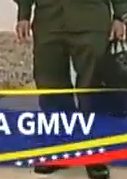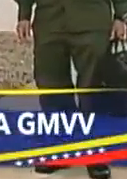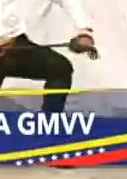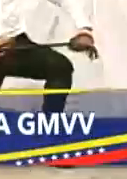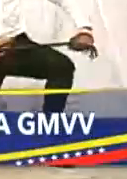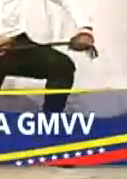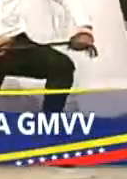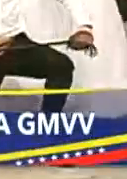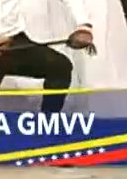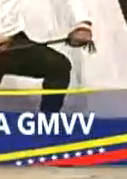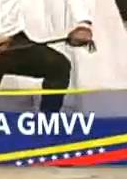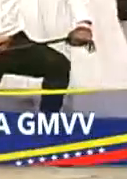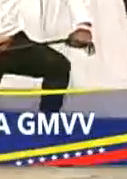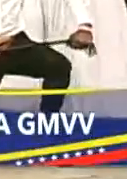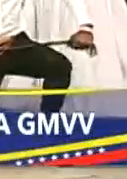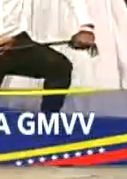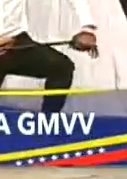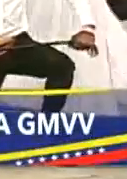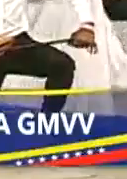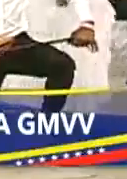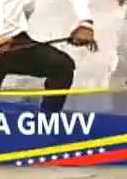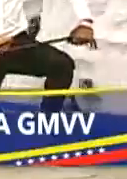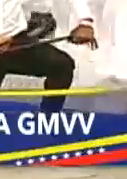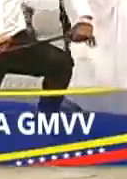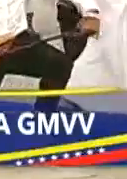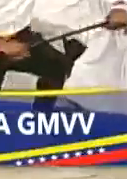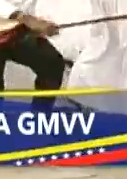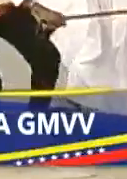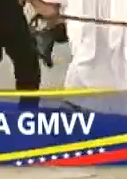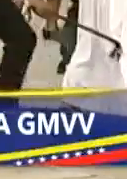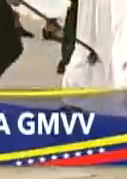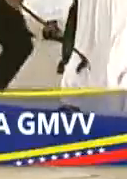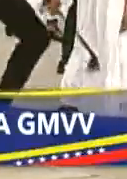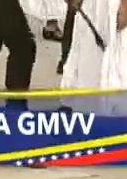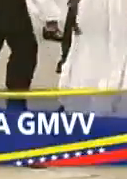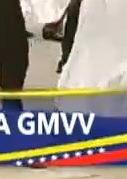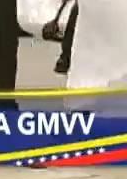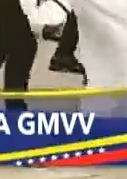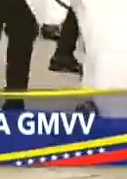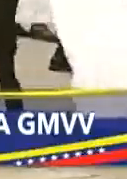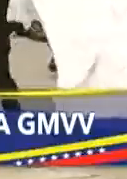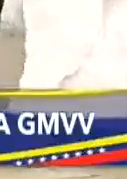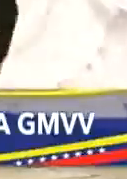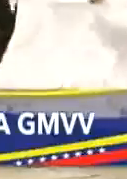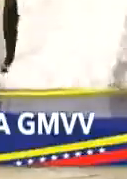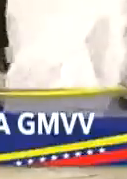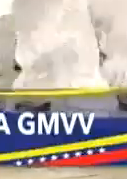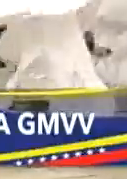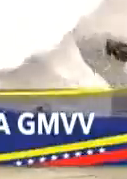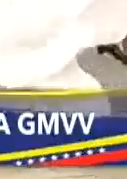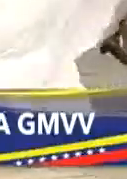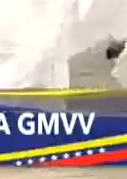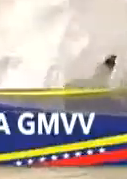bolivariano de Venezuela, Nicolás Maduro Moros. El día de hoy se tiene previsto que el jefe de estado entregue el hito